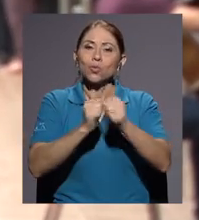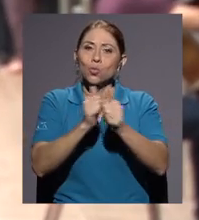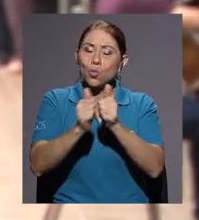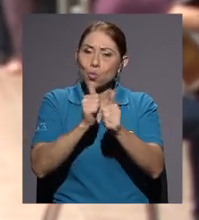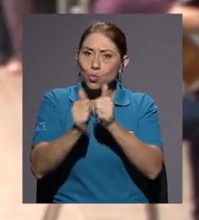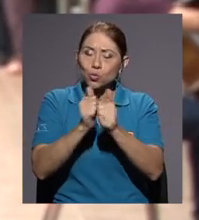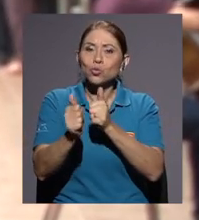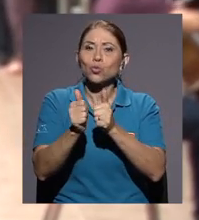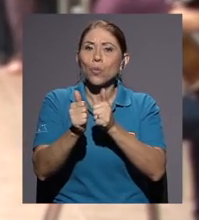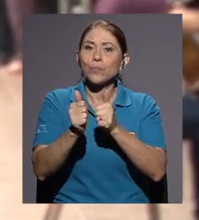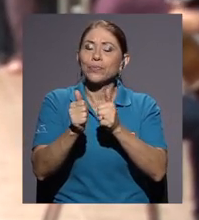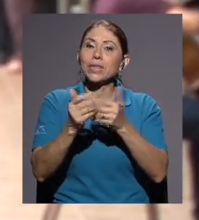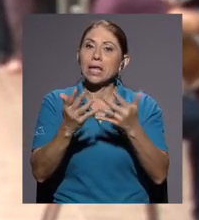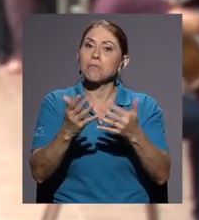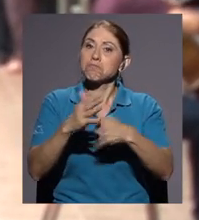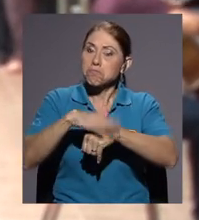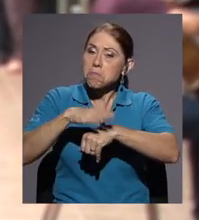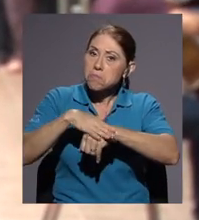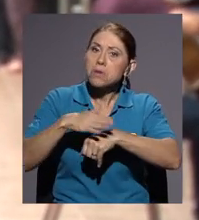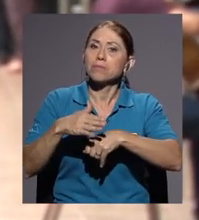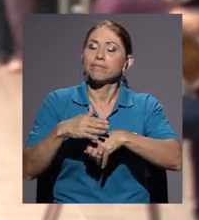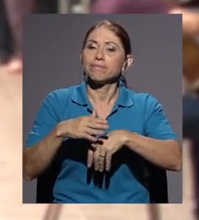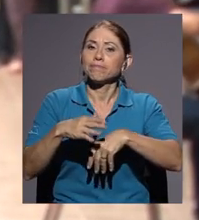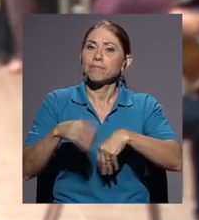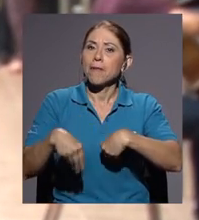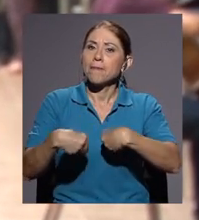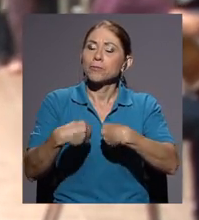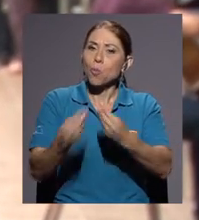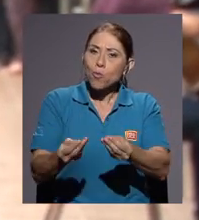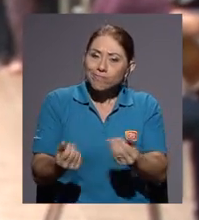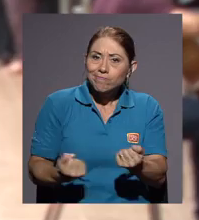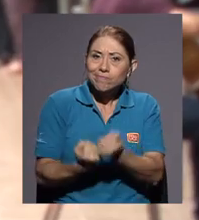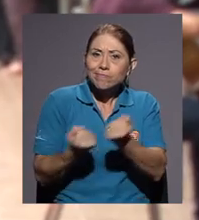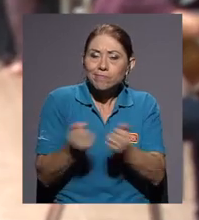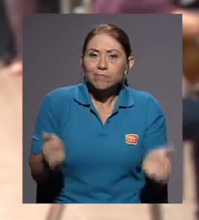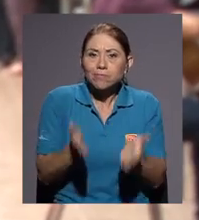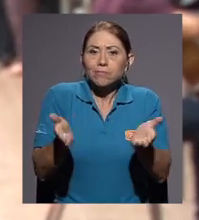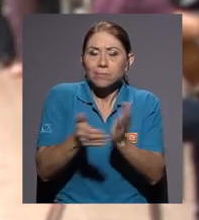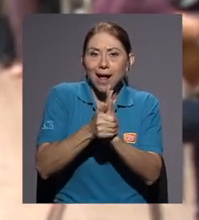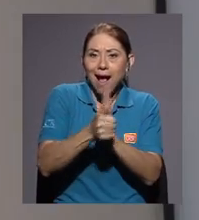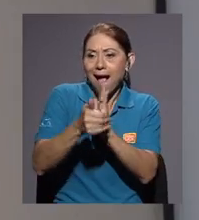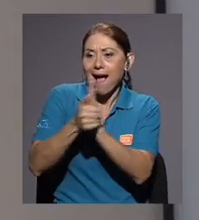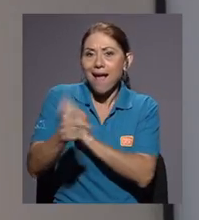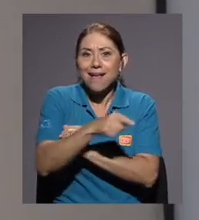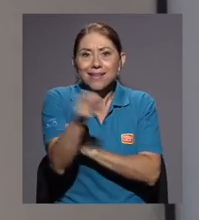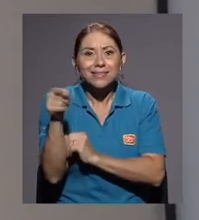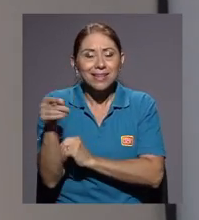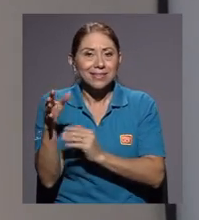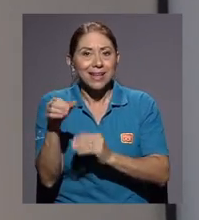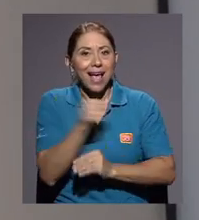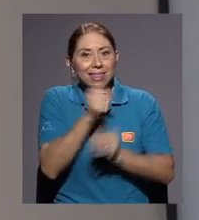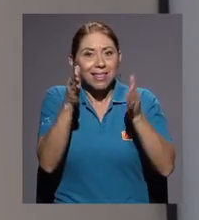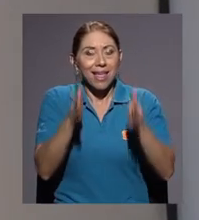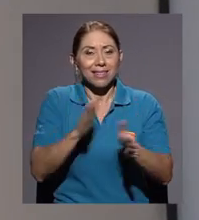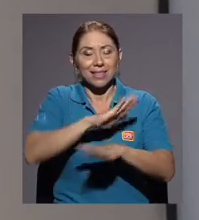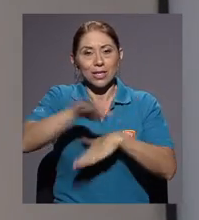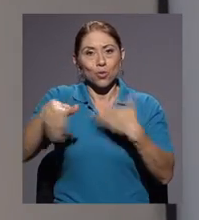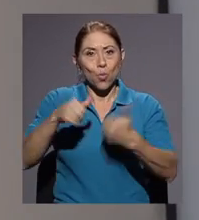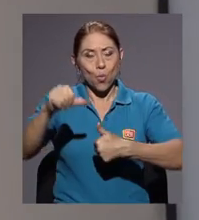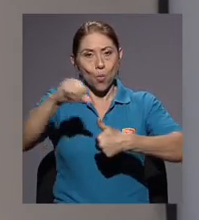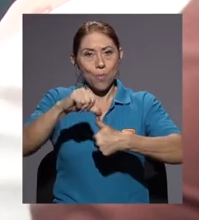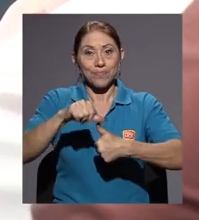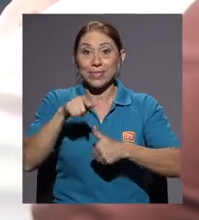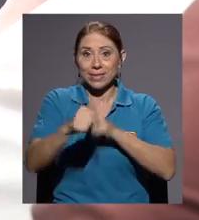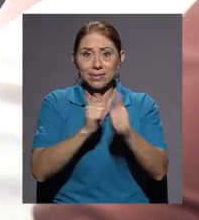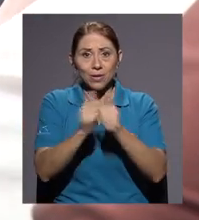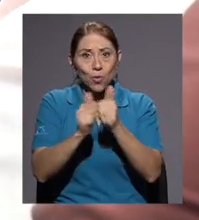permite potenciar los talentos de estos cantantes que nos visitan de todo Centroamérica. Durante este concurso